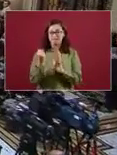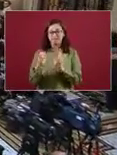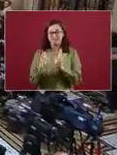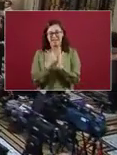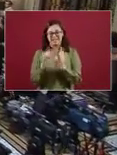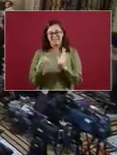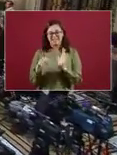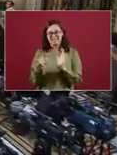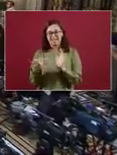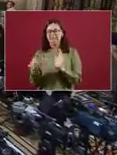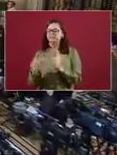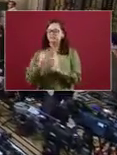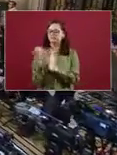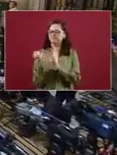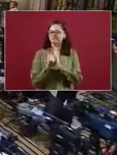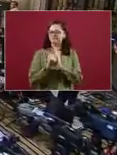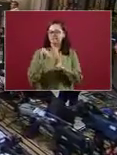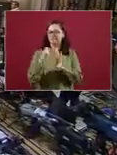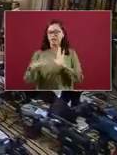para